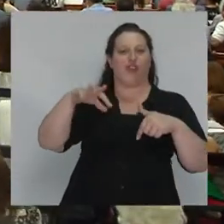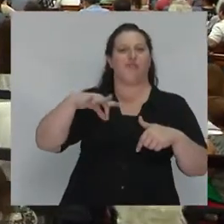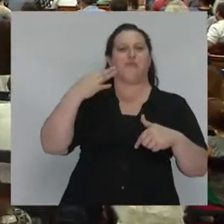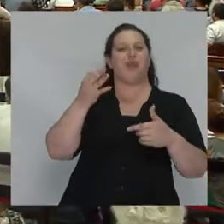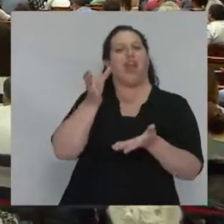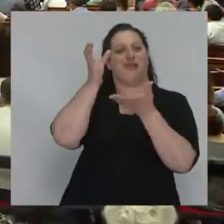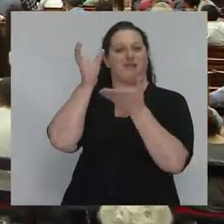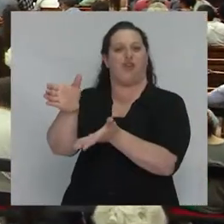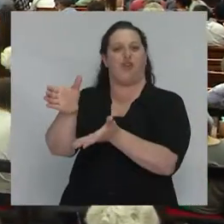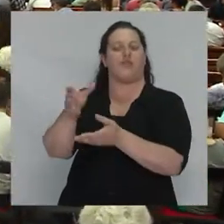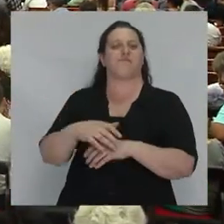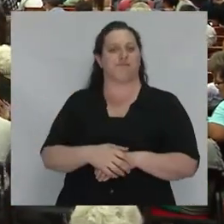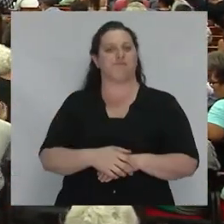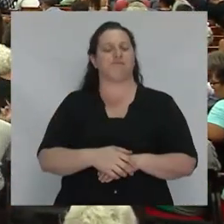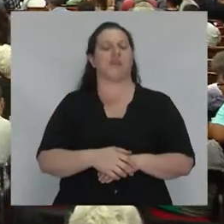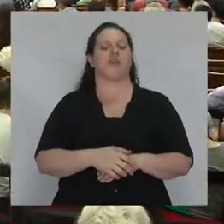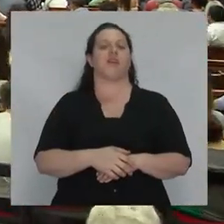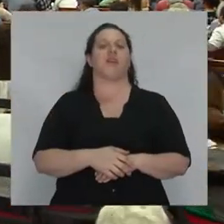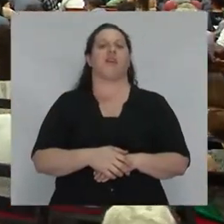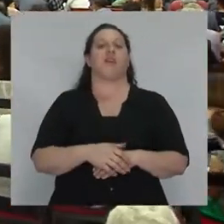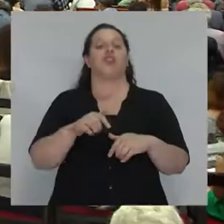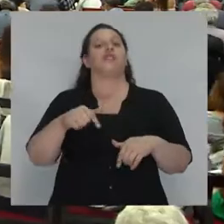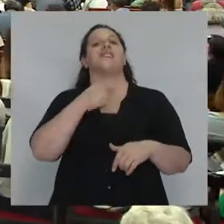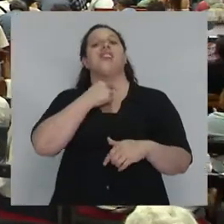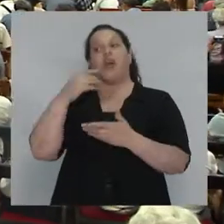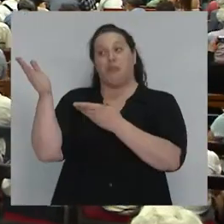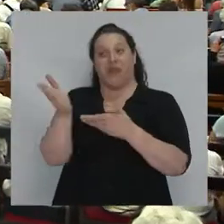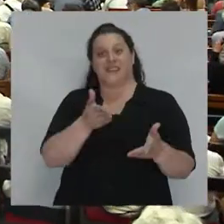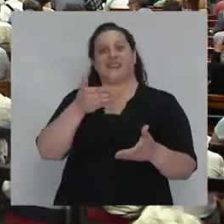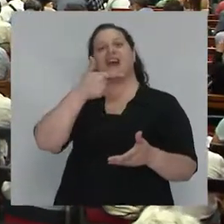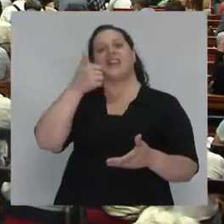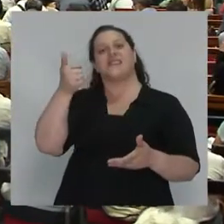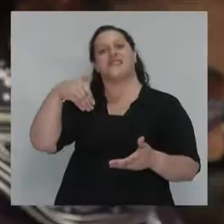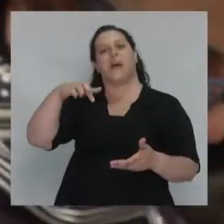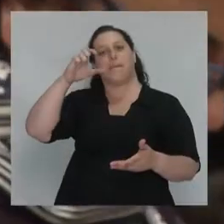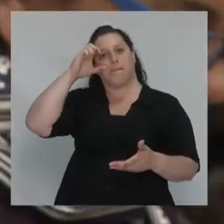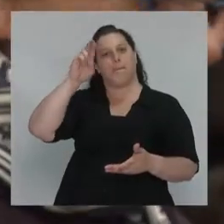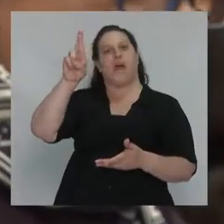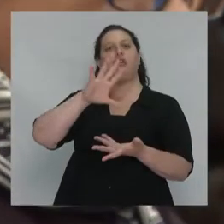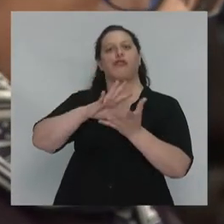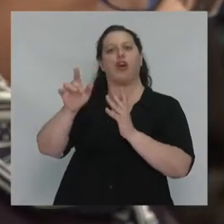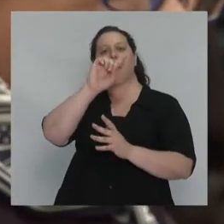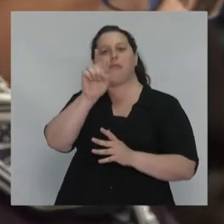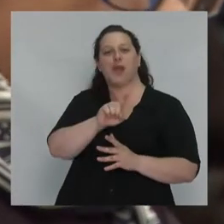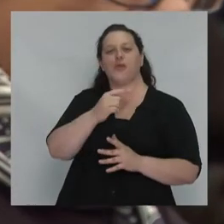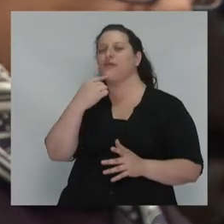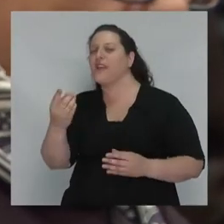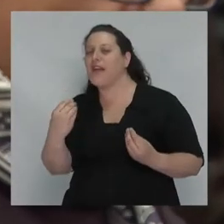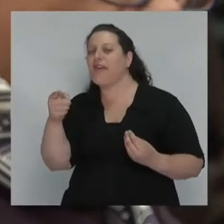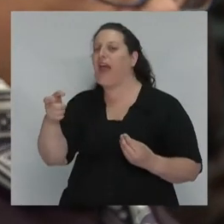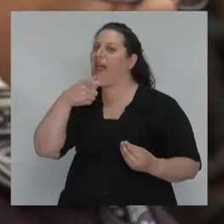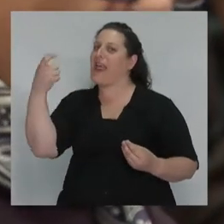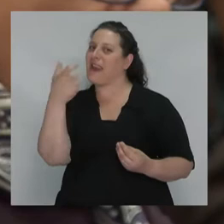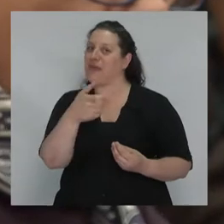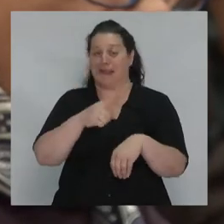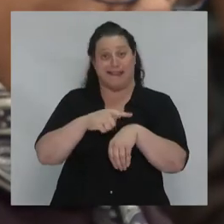este foro. Por eso lo presento a Ernesto Samper con esta pregunta, que deberá responder en algunos pocos minutos,